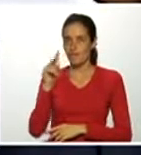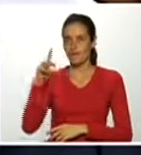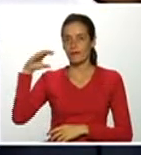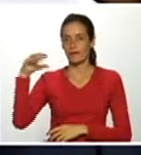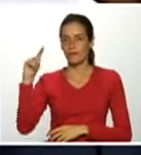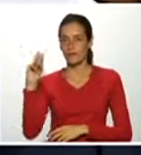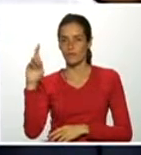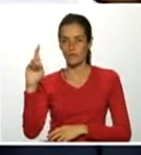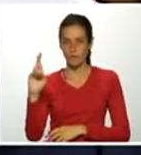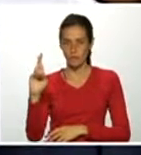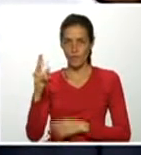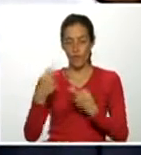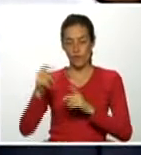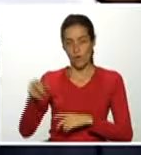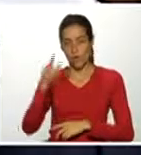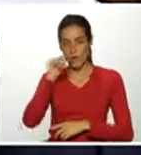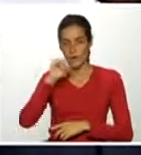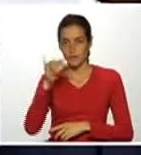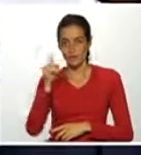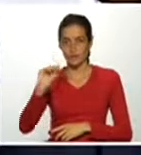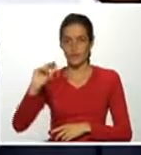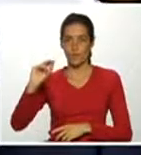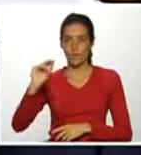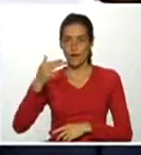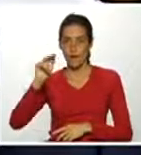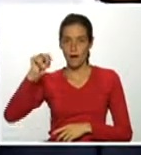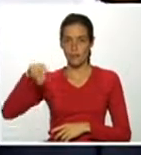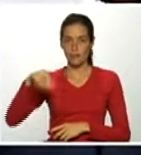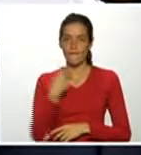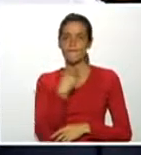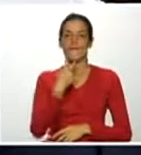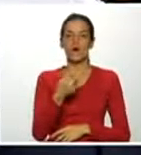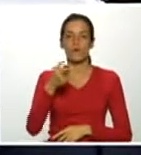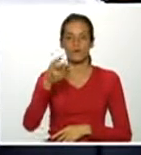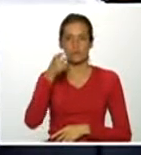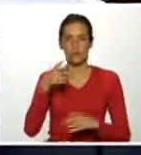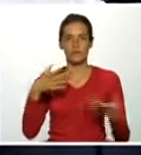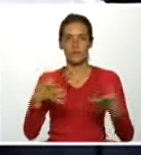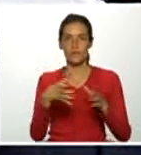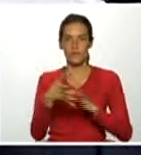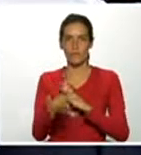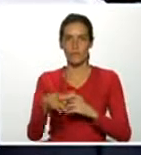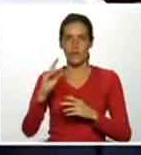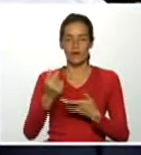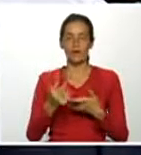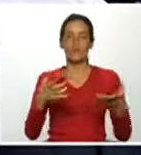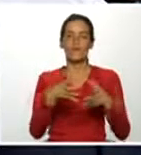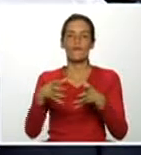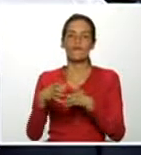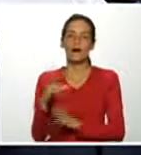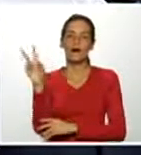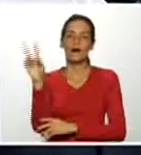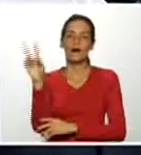Hinojosa y Joan Espinosa, quienes son voceros de Bachaco B, que son las siglas de Venezuela, ¿no? Bachaco B es